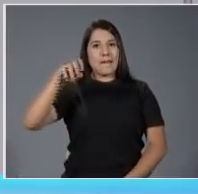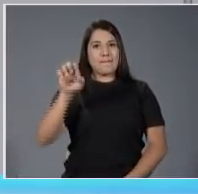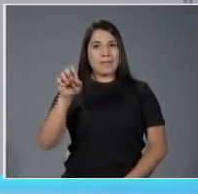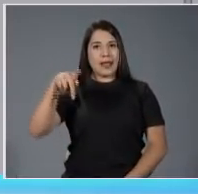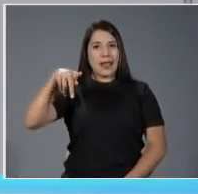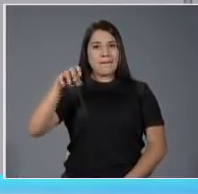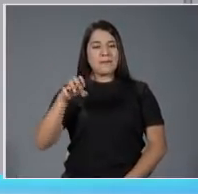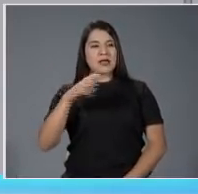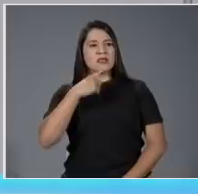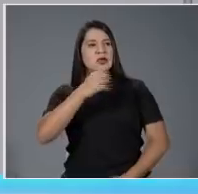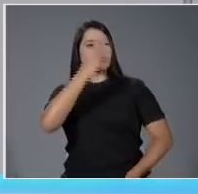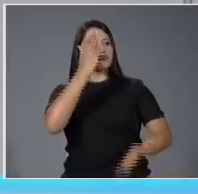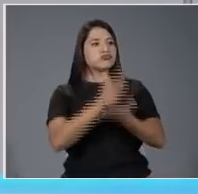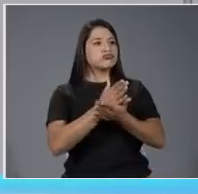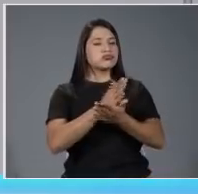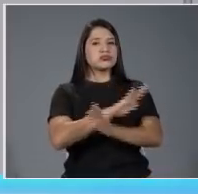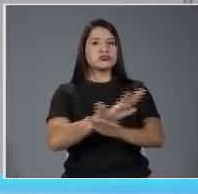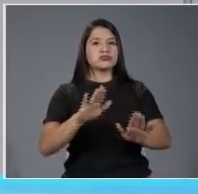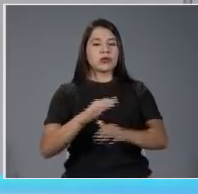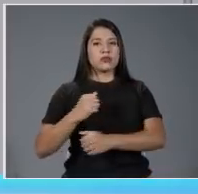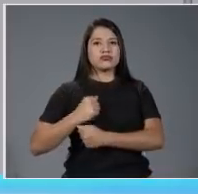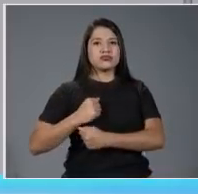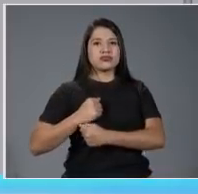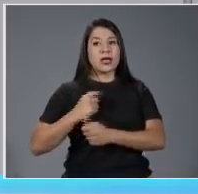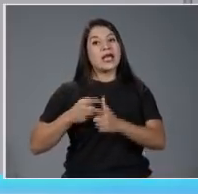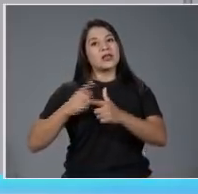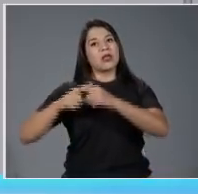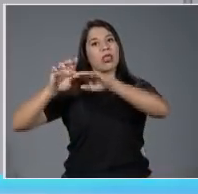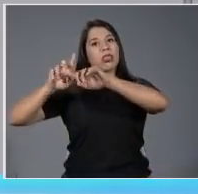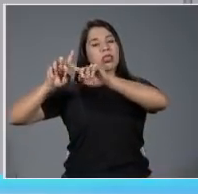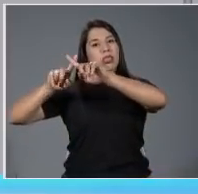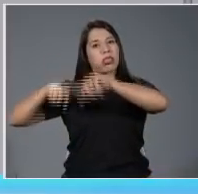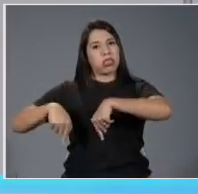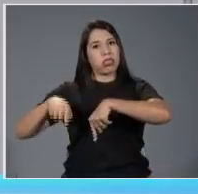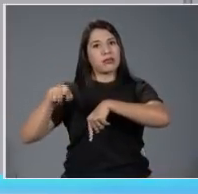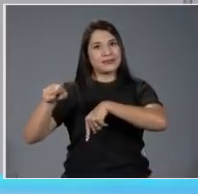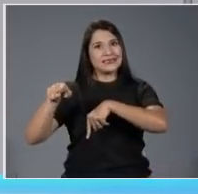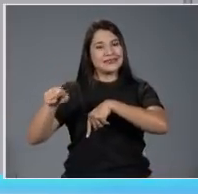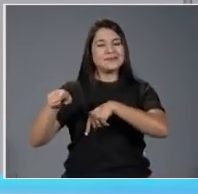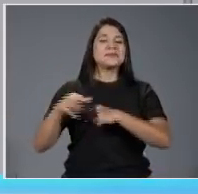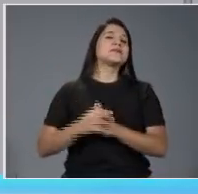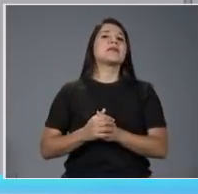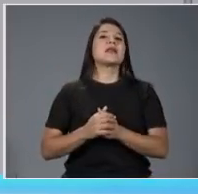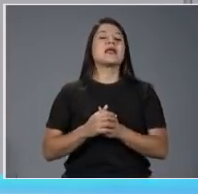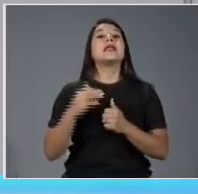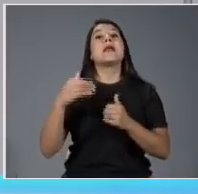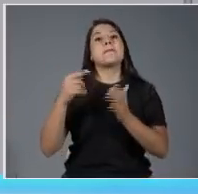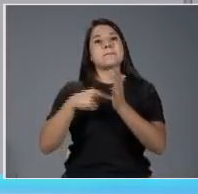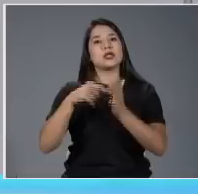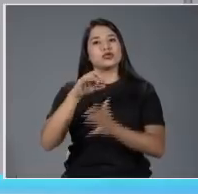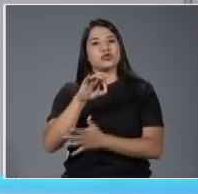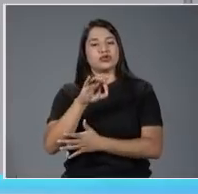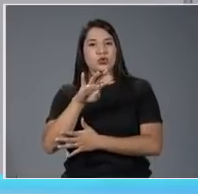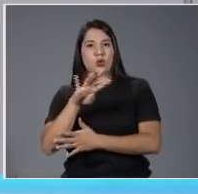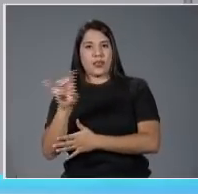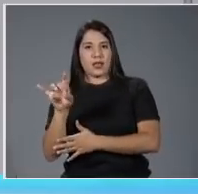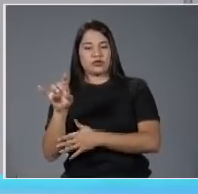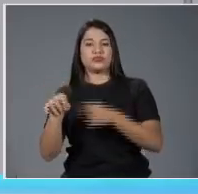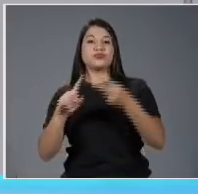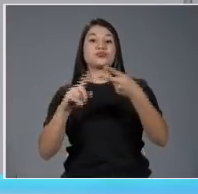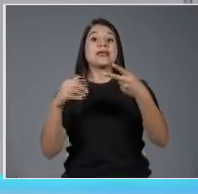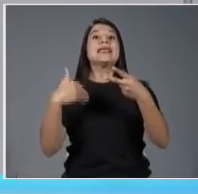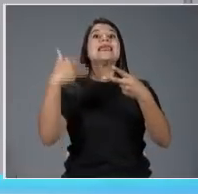una pared muy cercana a donde está la Plaza de la Democracia. Eso fue en el año 48, y después la abolición del